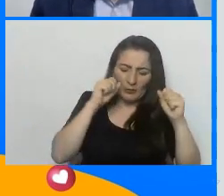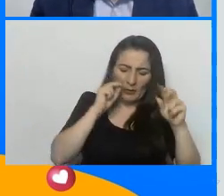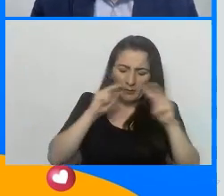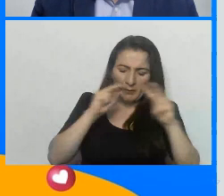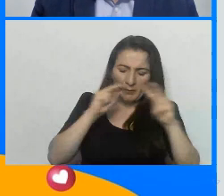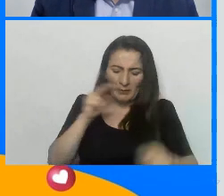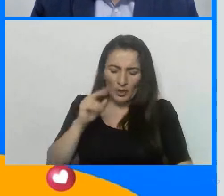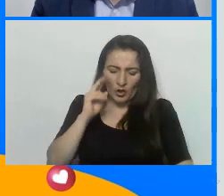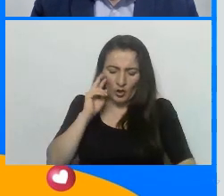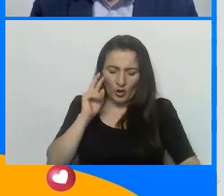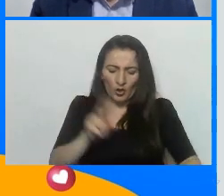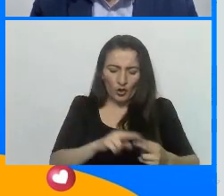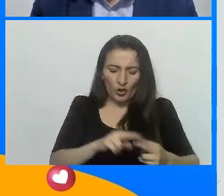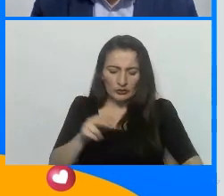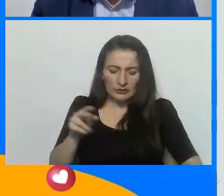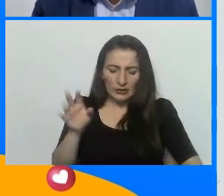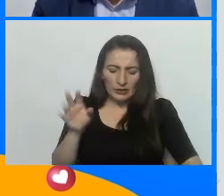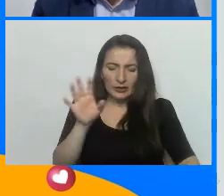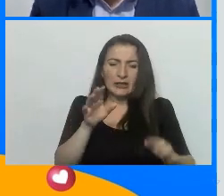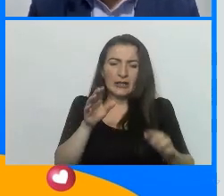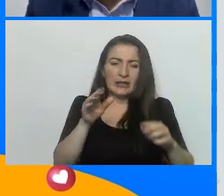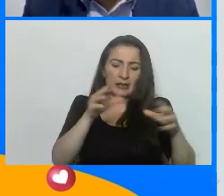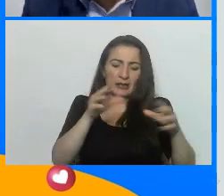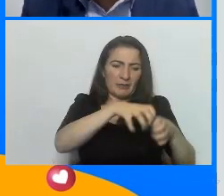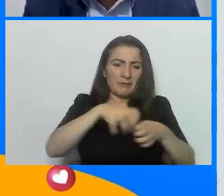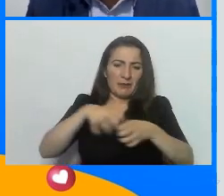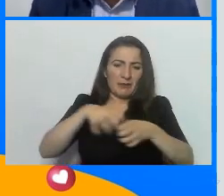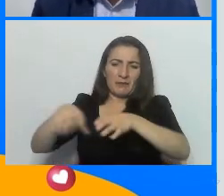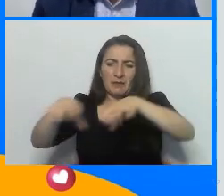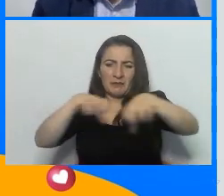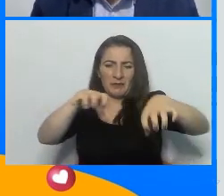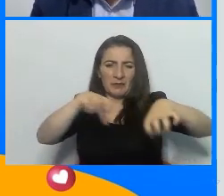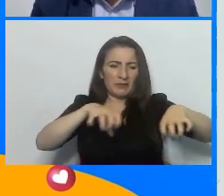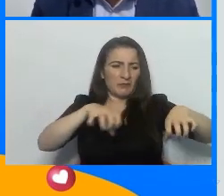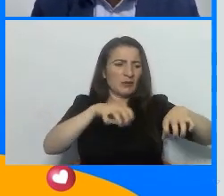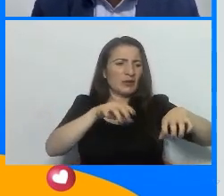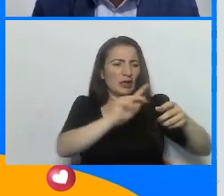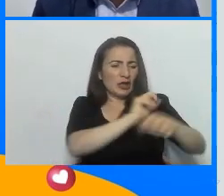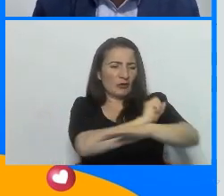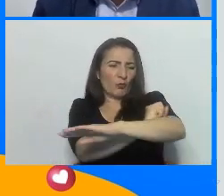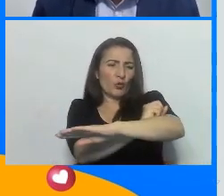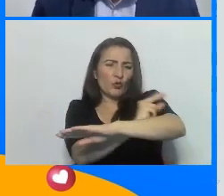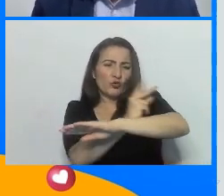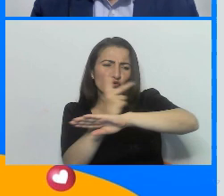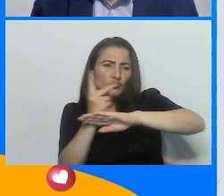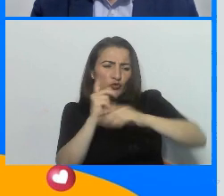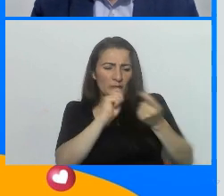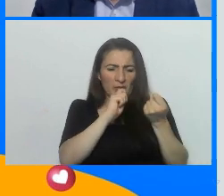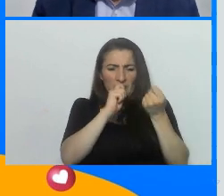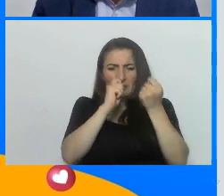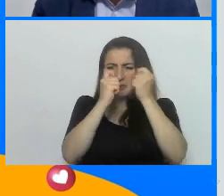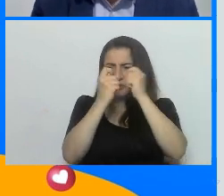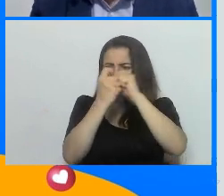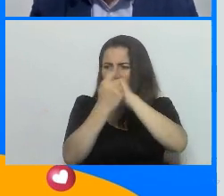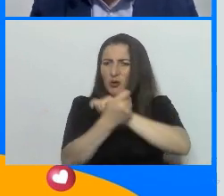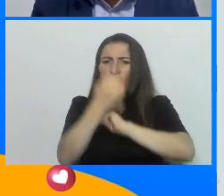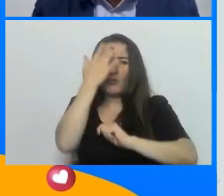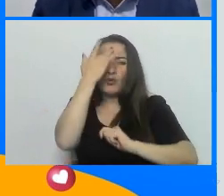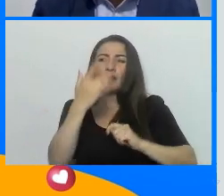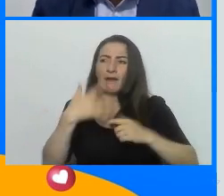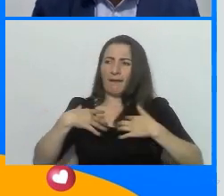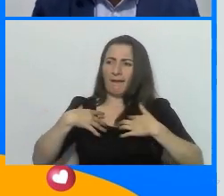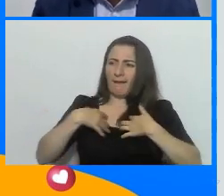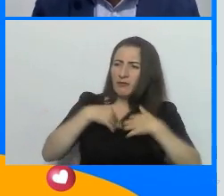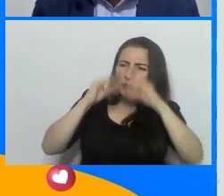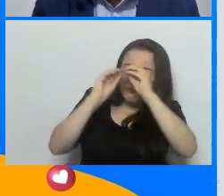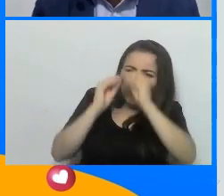por conocer todo lo que tiene que ver con las especies, por qué las especies evolucionan, que por qué los animales son de X o Y forma.